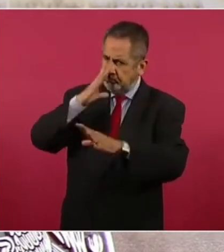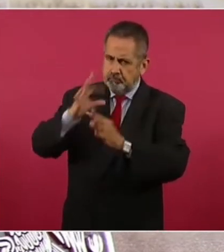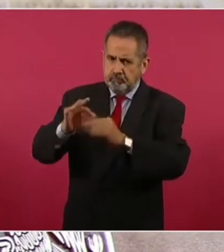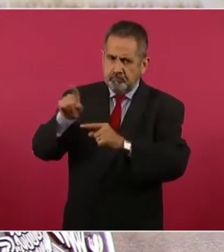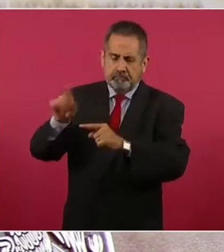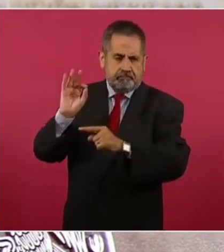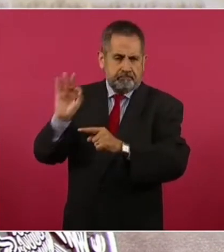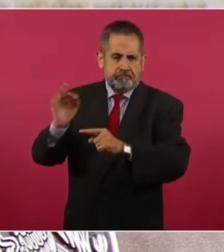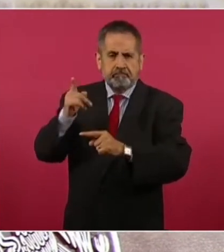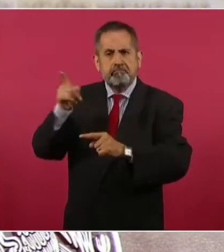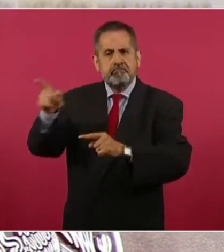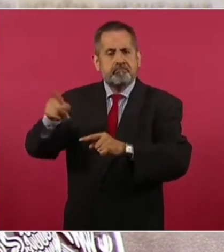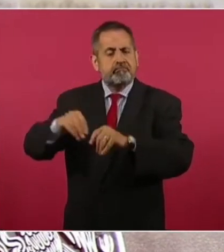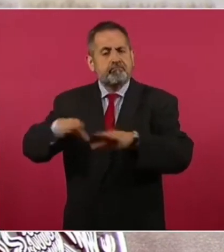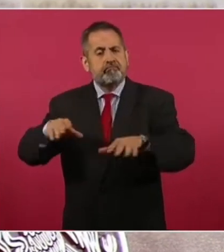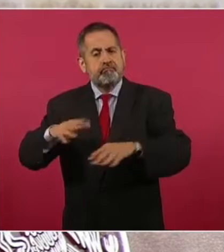él